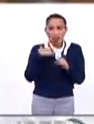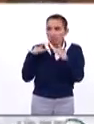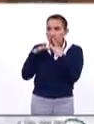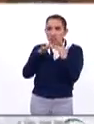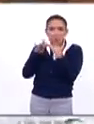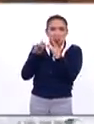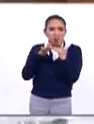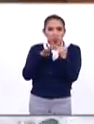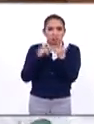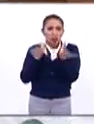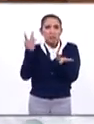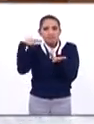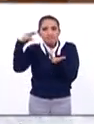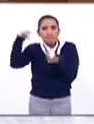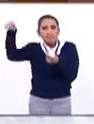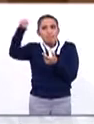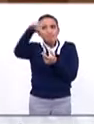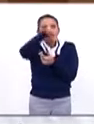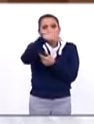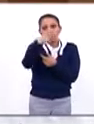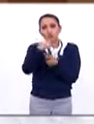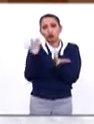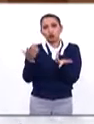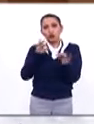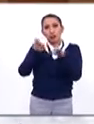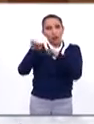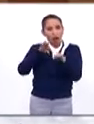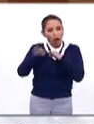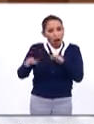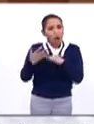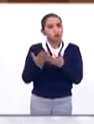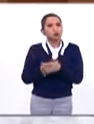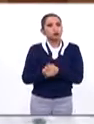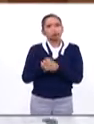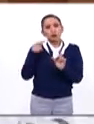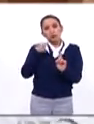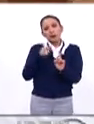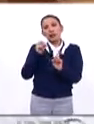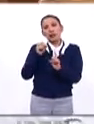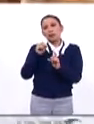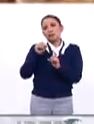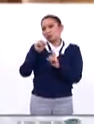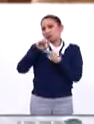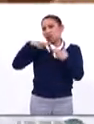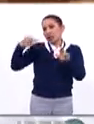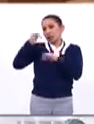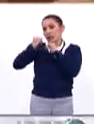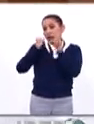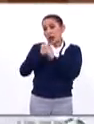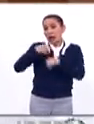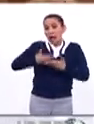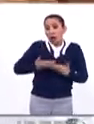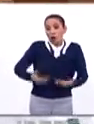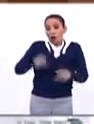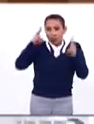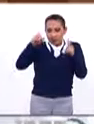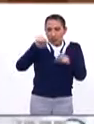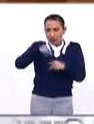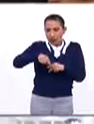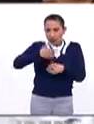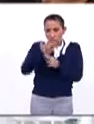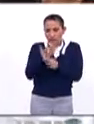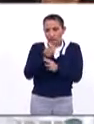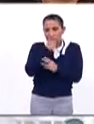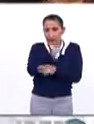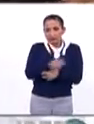¿no? De echar a andar toda su proyección, ¿no? Su visión sobre las relaciones internacionales. El tema aquí es, como tú lo